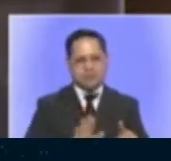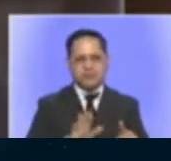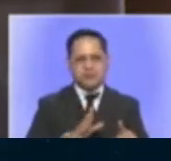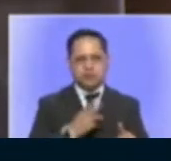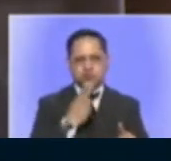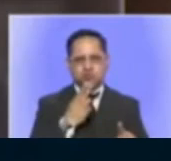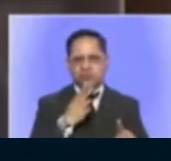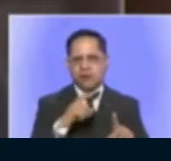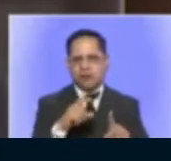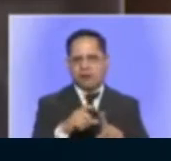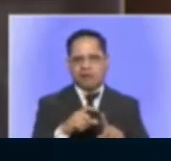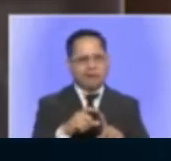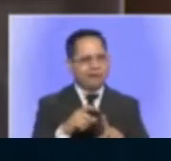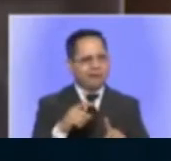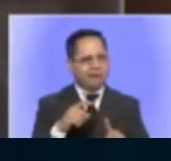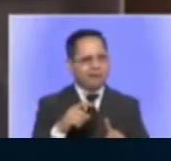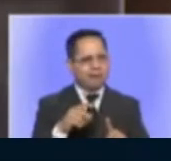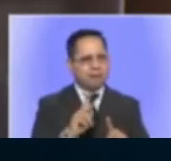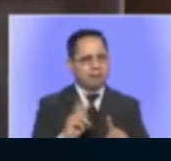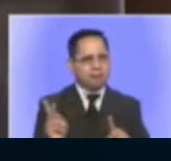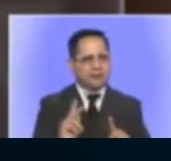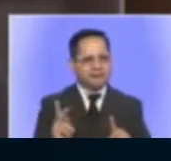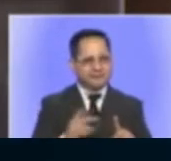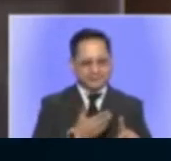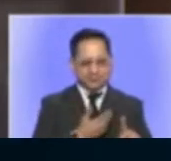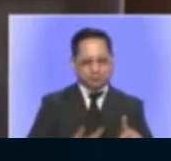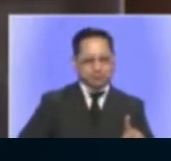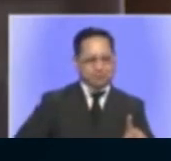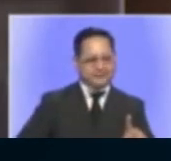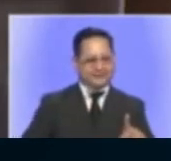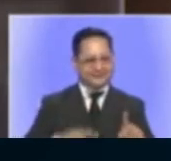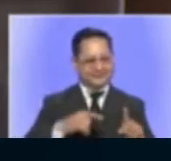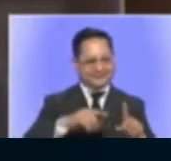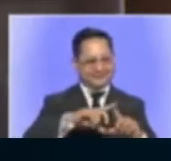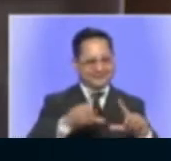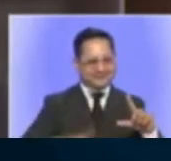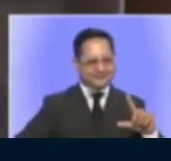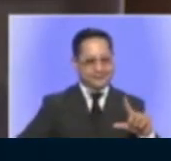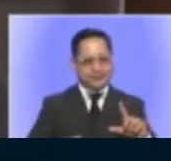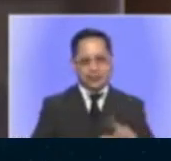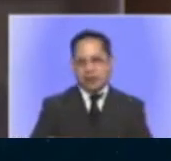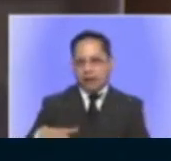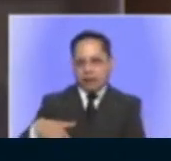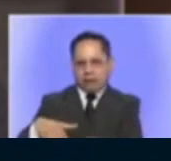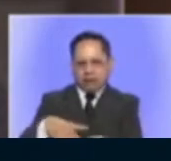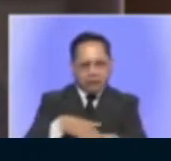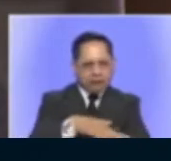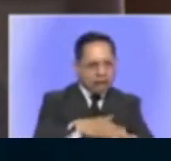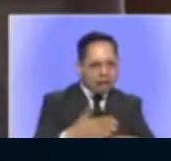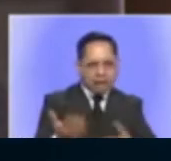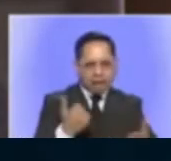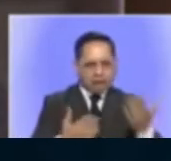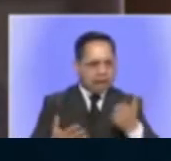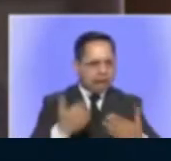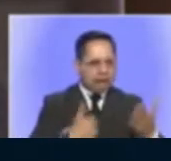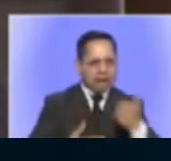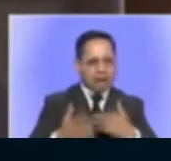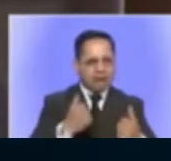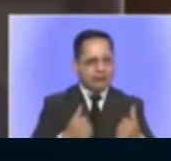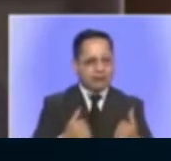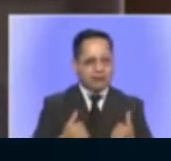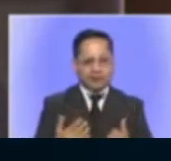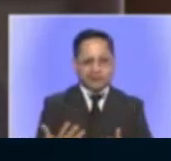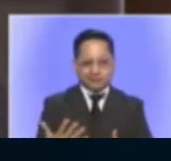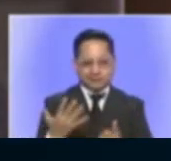que representa al presidente de la república Llamando a la ciudadanía a votar en favor de las seis